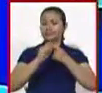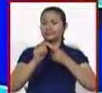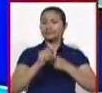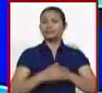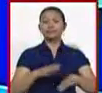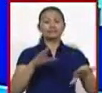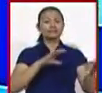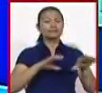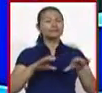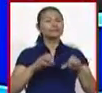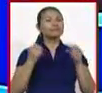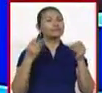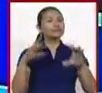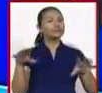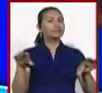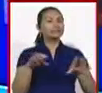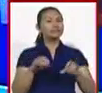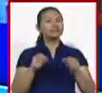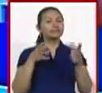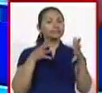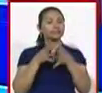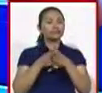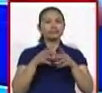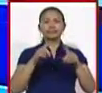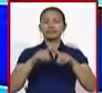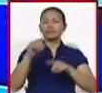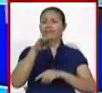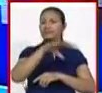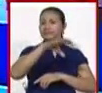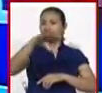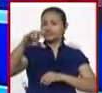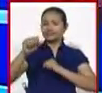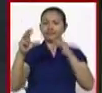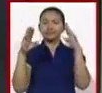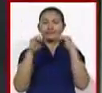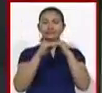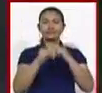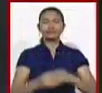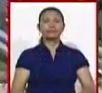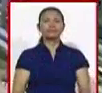quienes realizaban movilizaciones y bloqueos en diferentes carreteras.